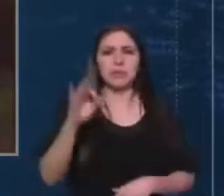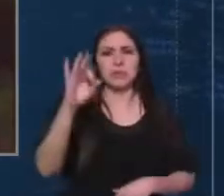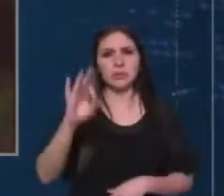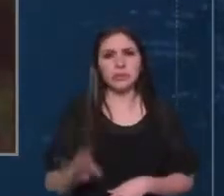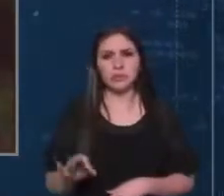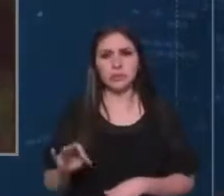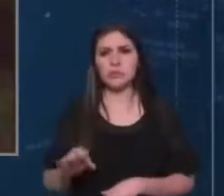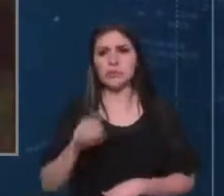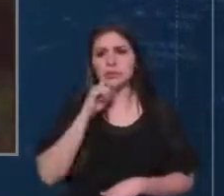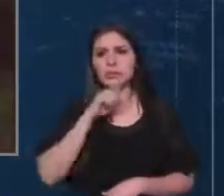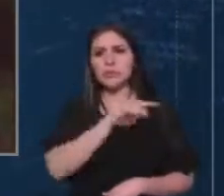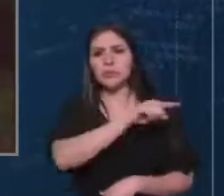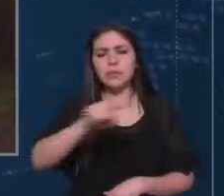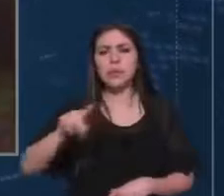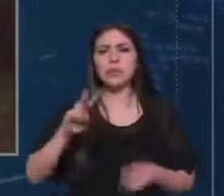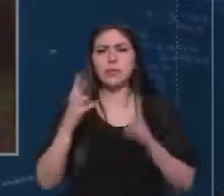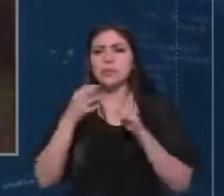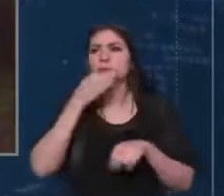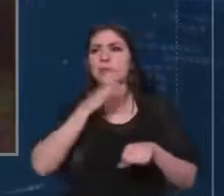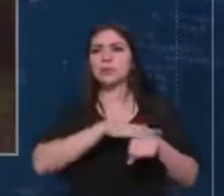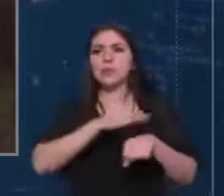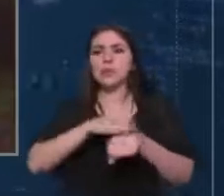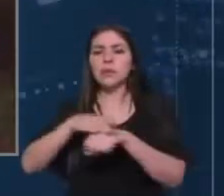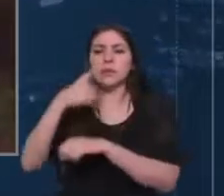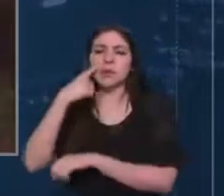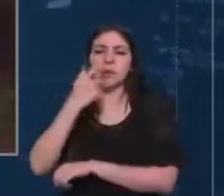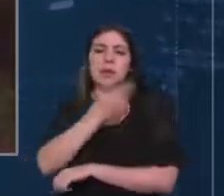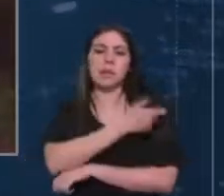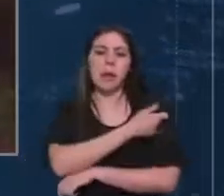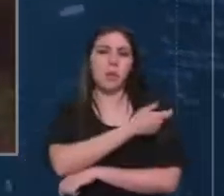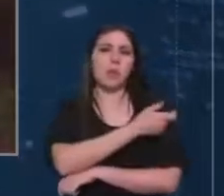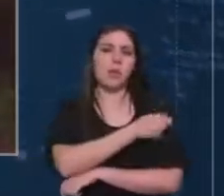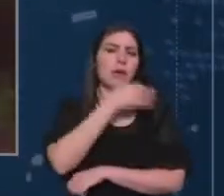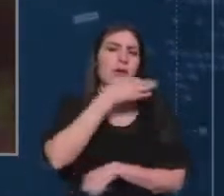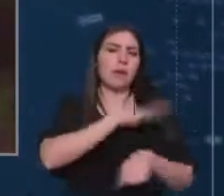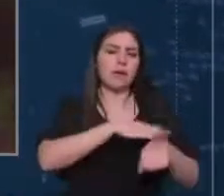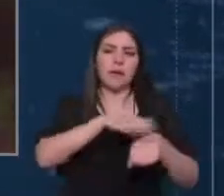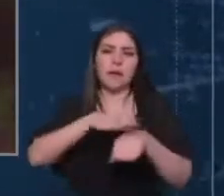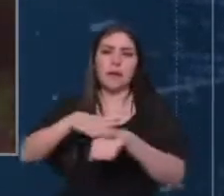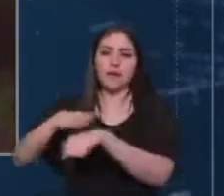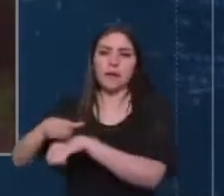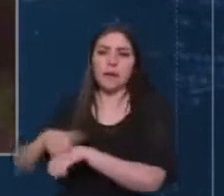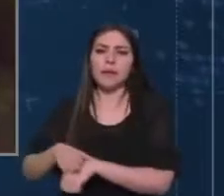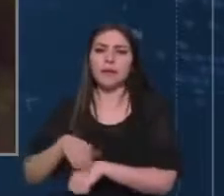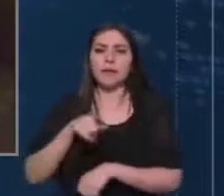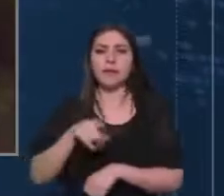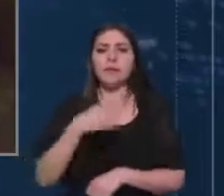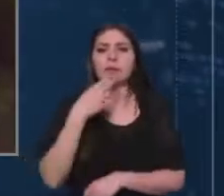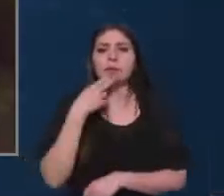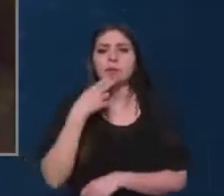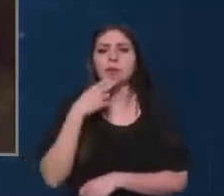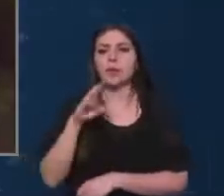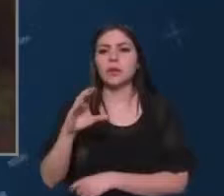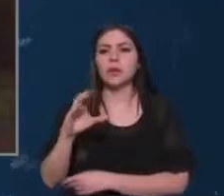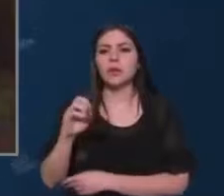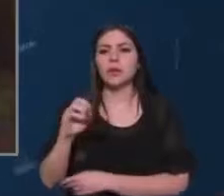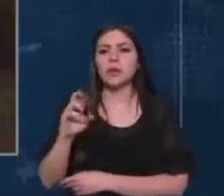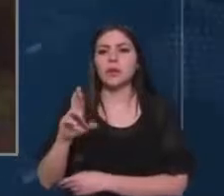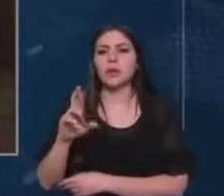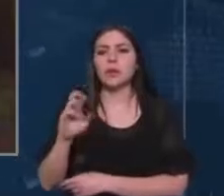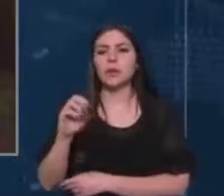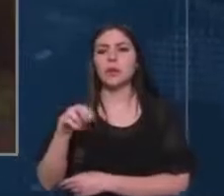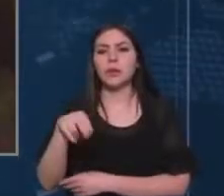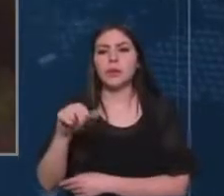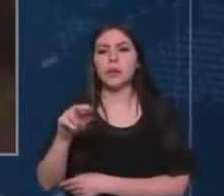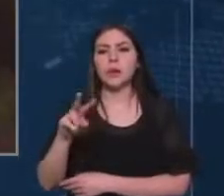estado invitando a sus vecinos a que se vayan a vacunar, y ha recurrido a la vacuna a Coronavac, que es